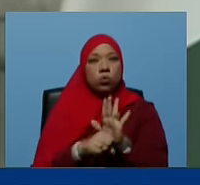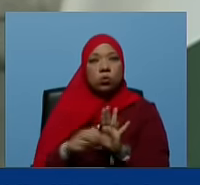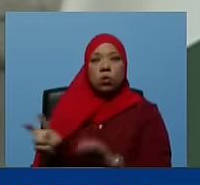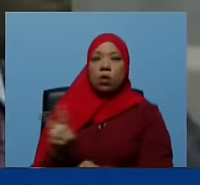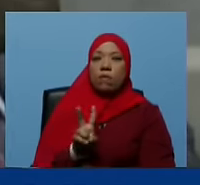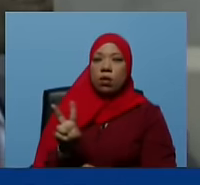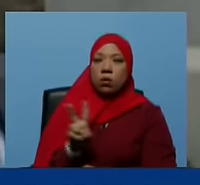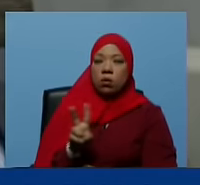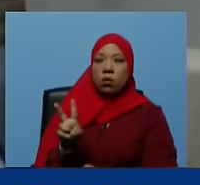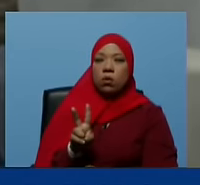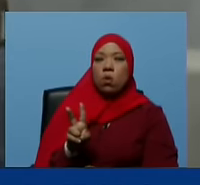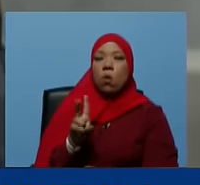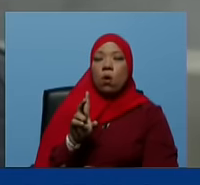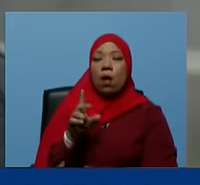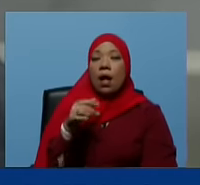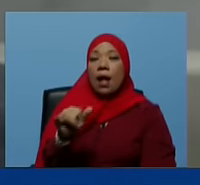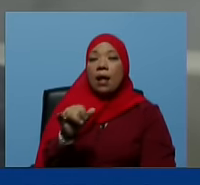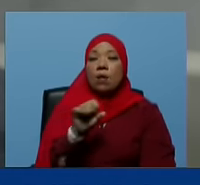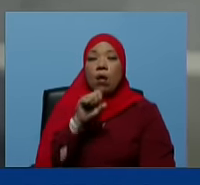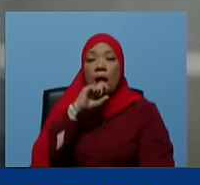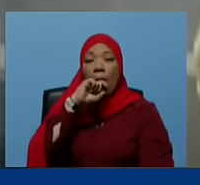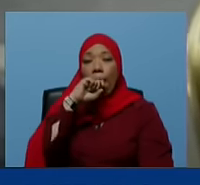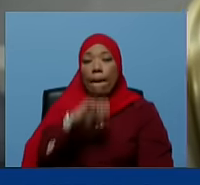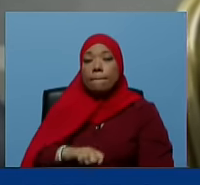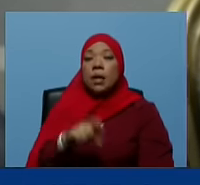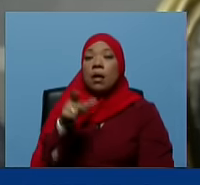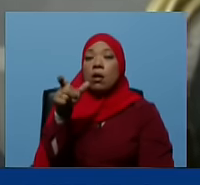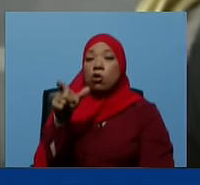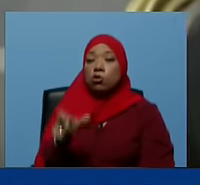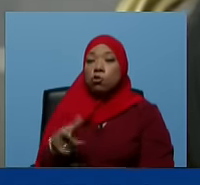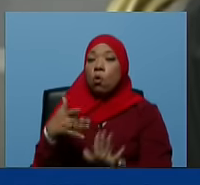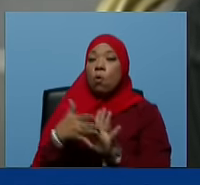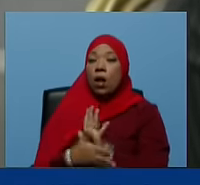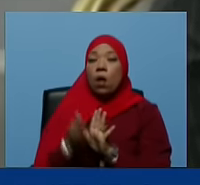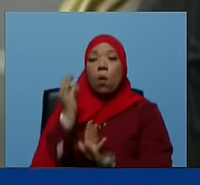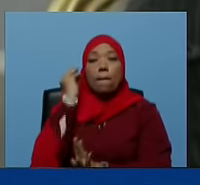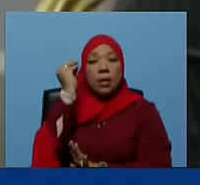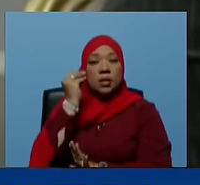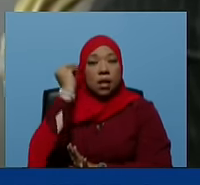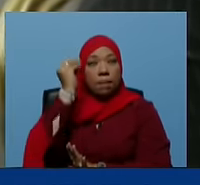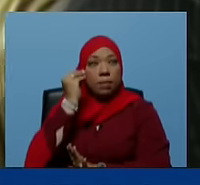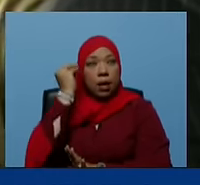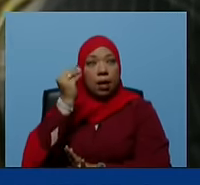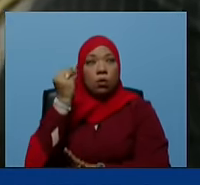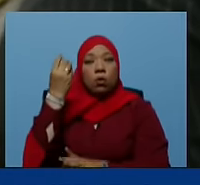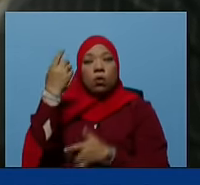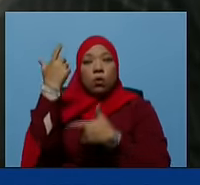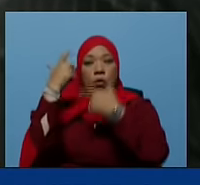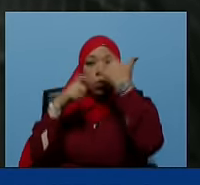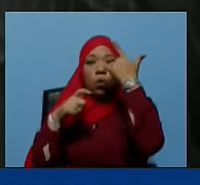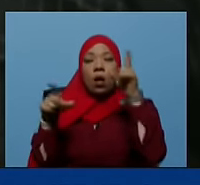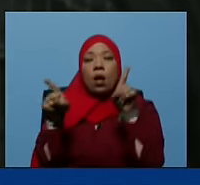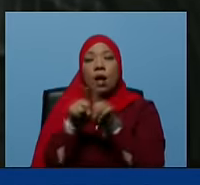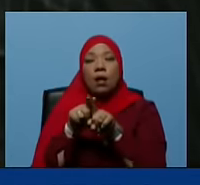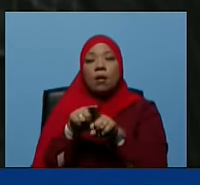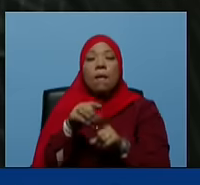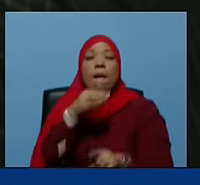Venezuela. Celosos, bravíos. No sé si tiene traducción al inglés esa